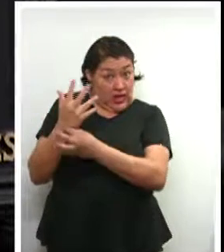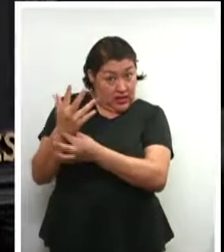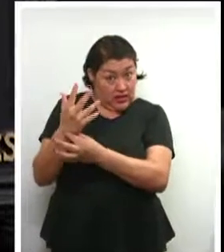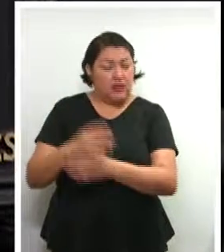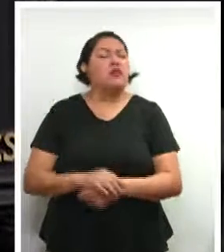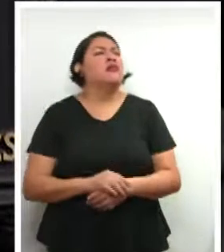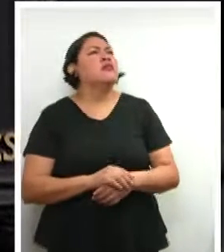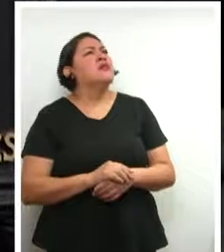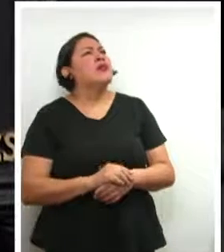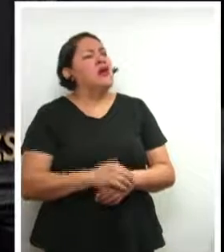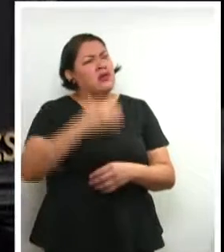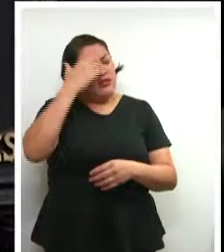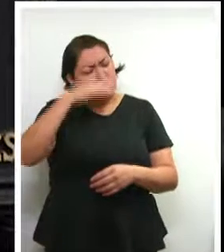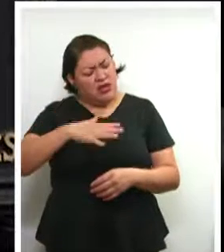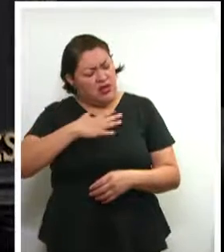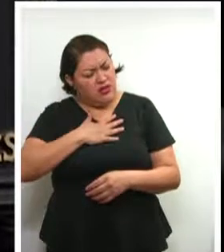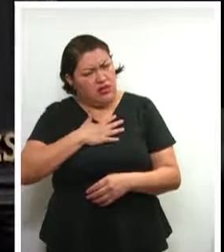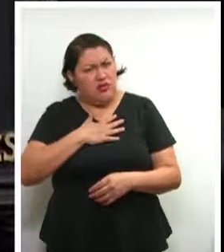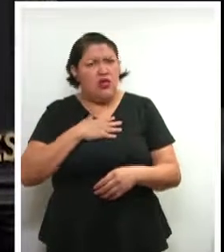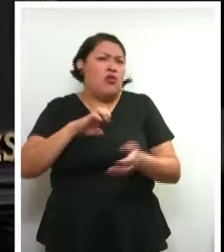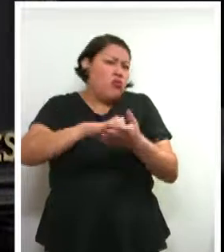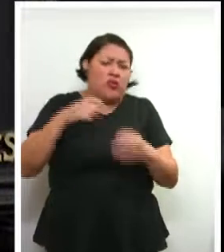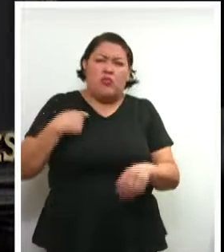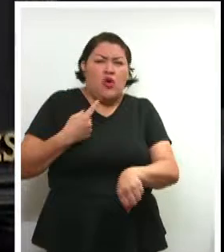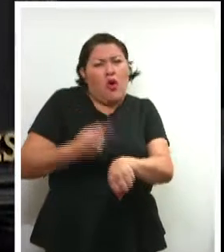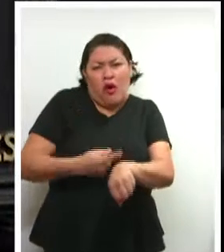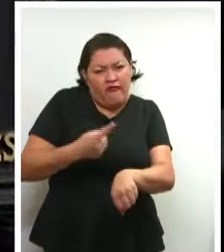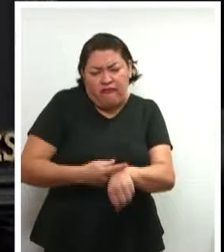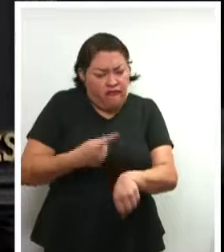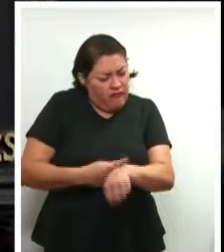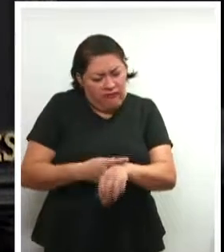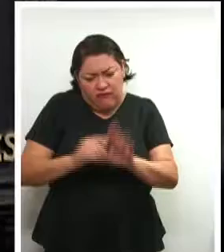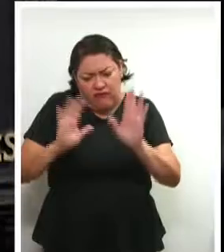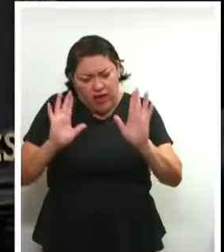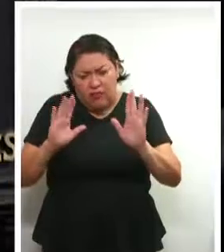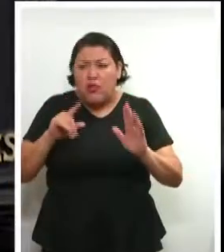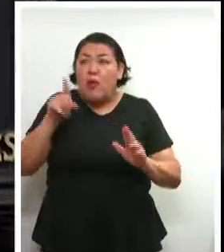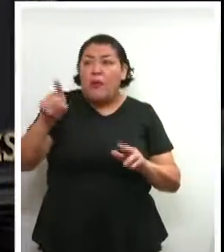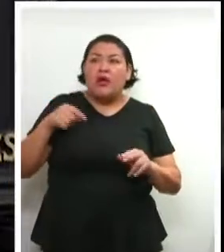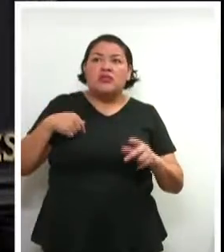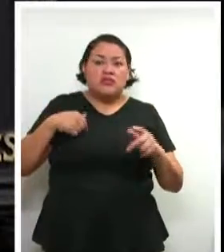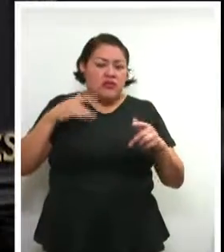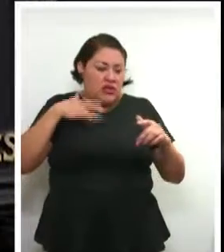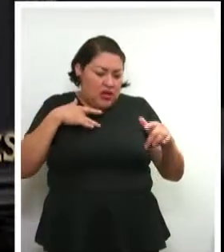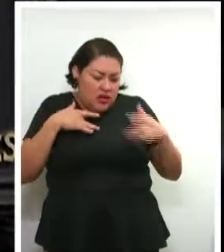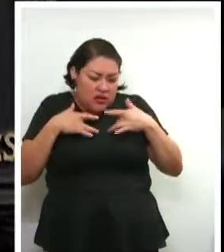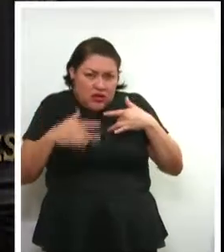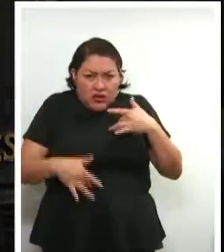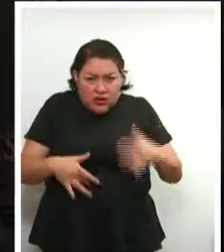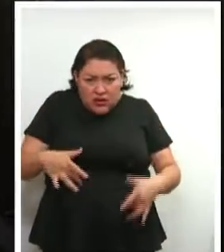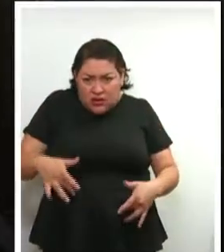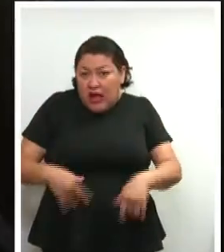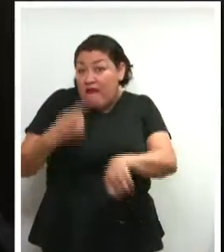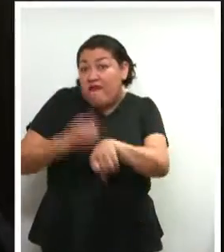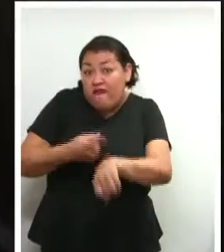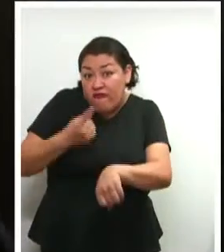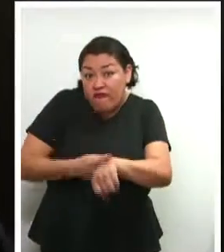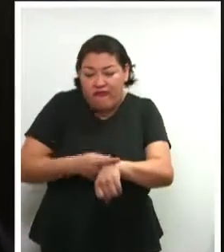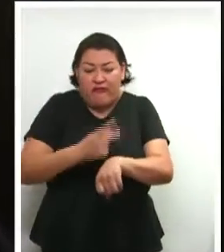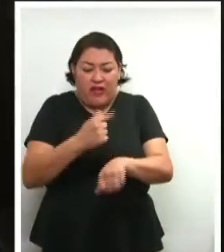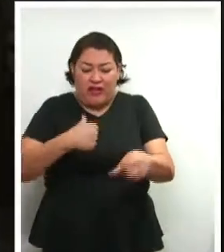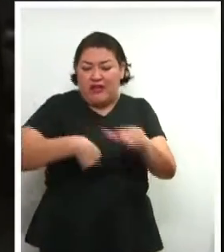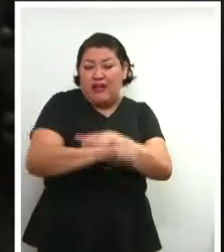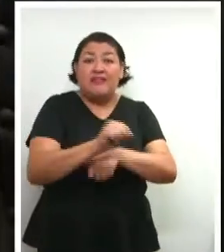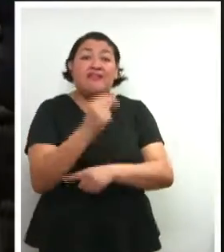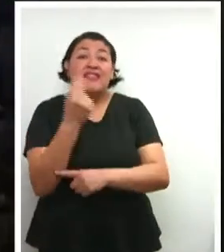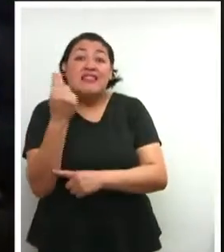difícil imaginar que uno necesita una donación para que alguien se salve de su enfermedad. Yo nunca